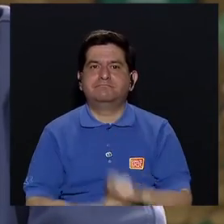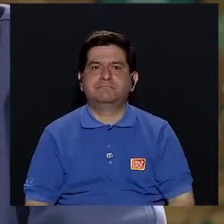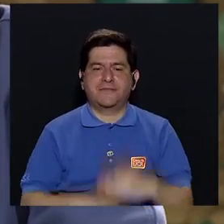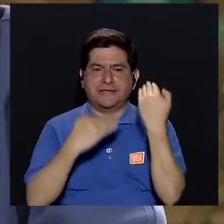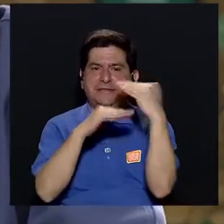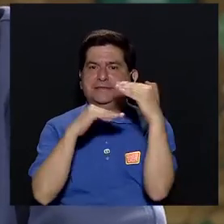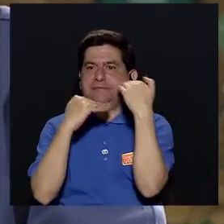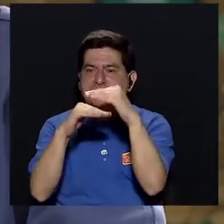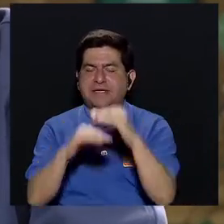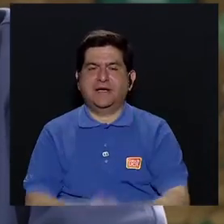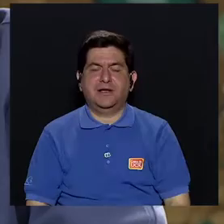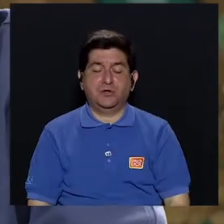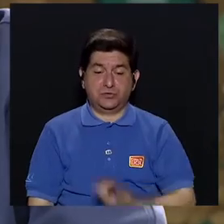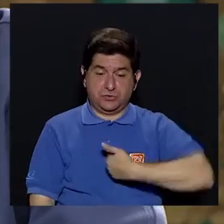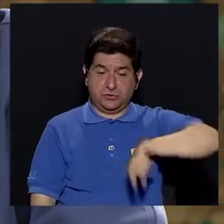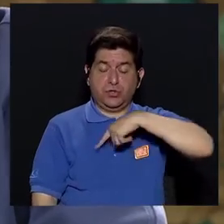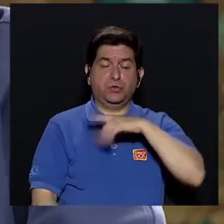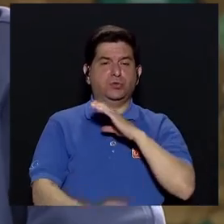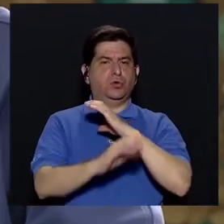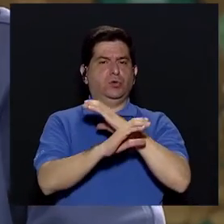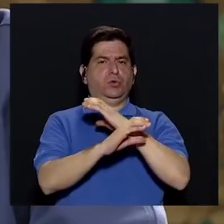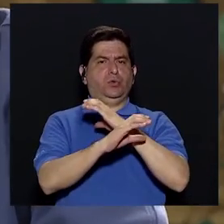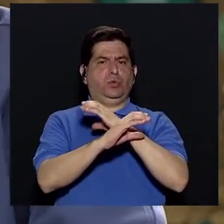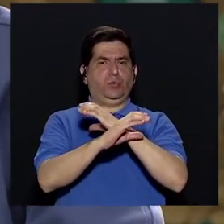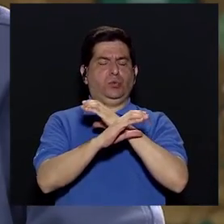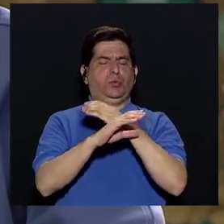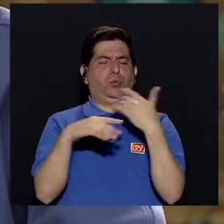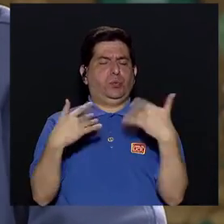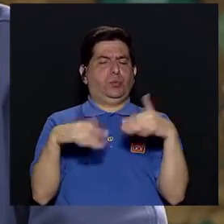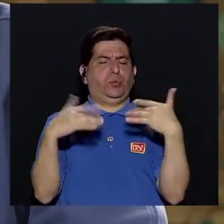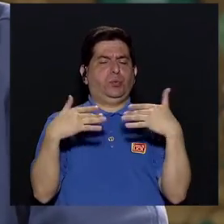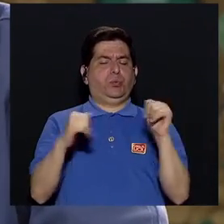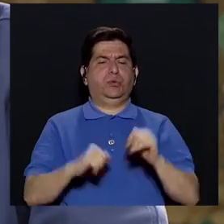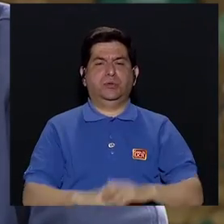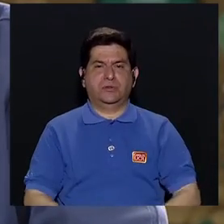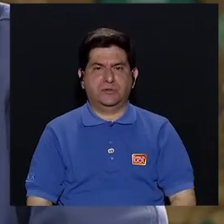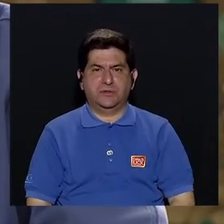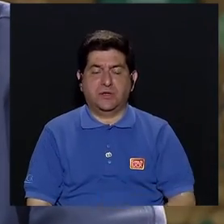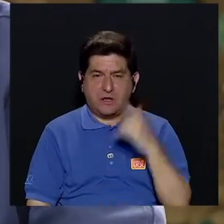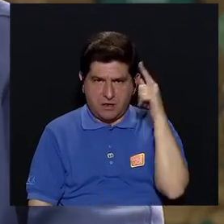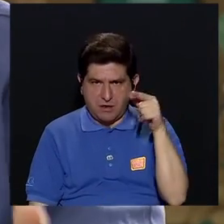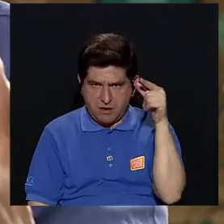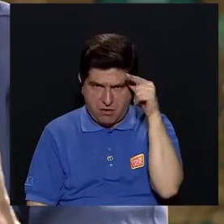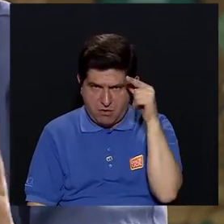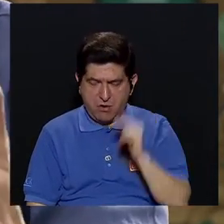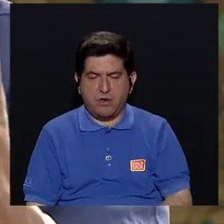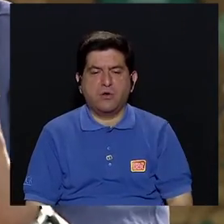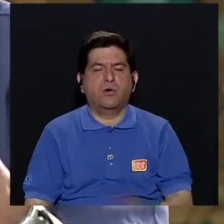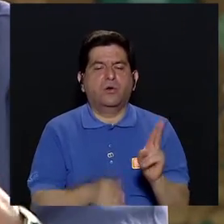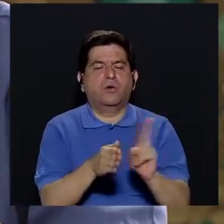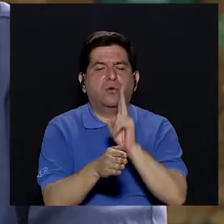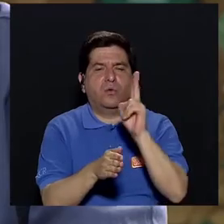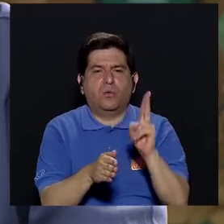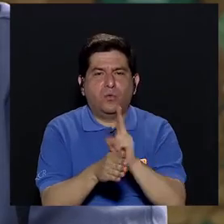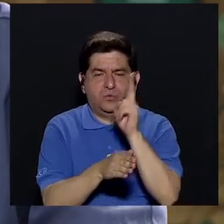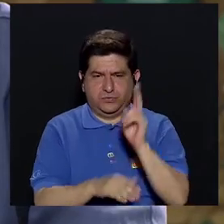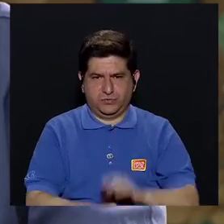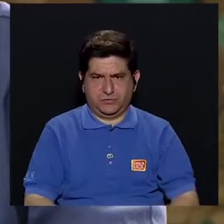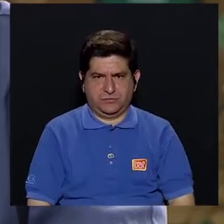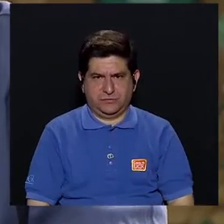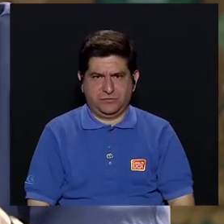ser sumamente cuidadosos, sumamente minuciosos, y desde luego, pues,